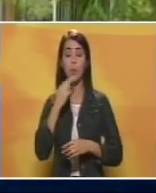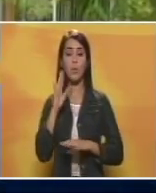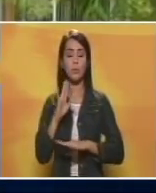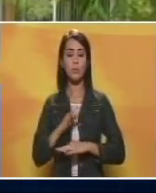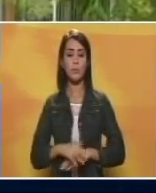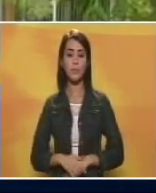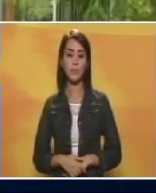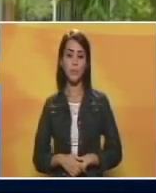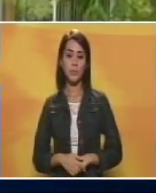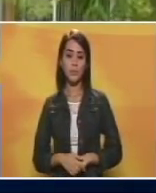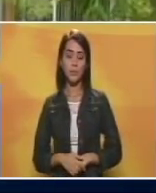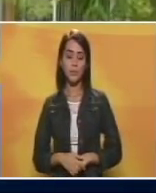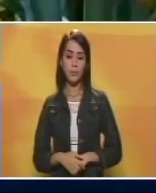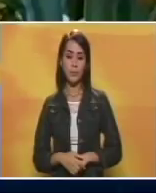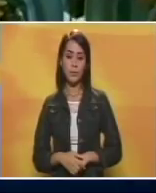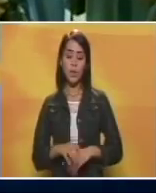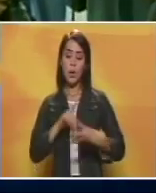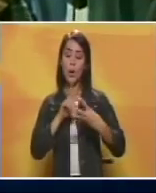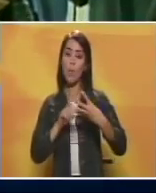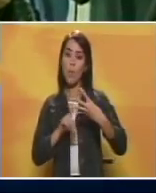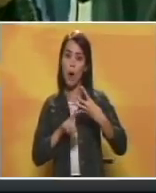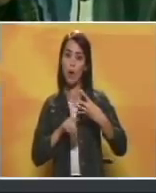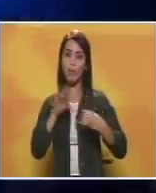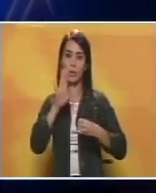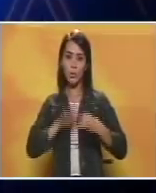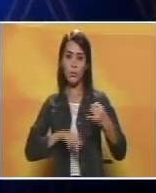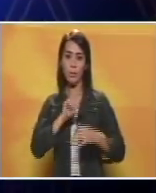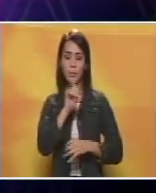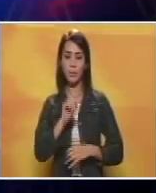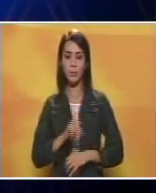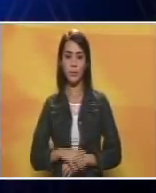bolívar. La cuarta y última pregunta.